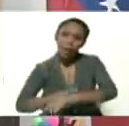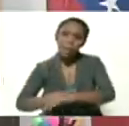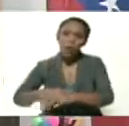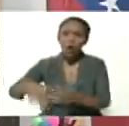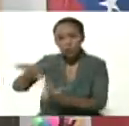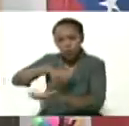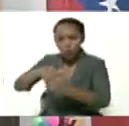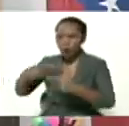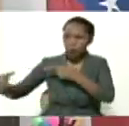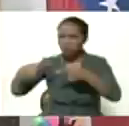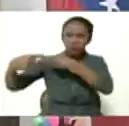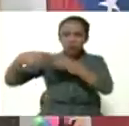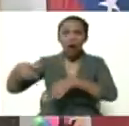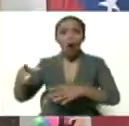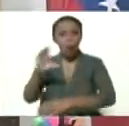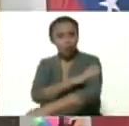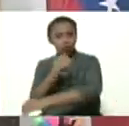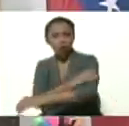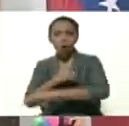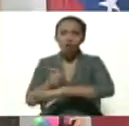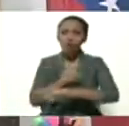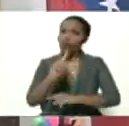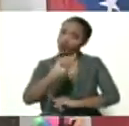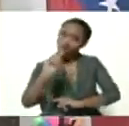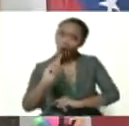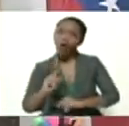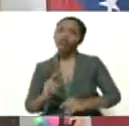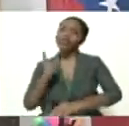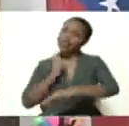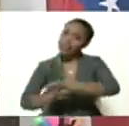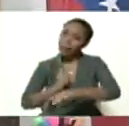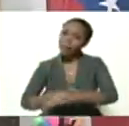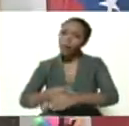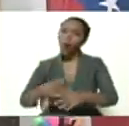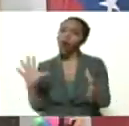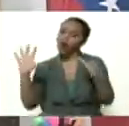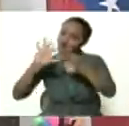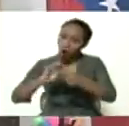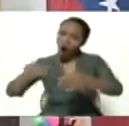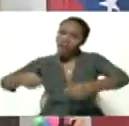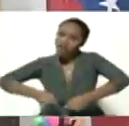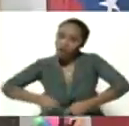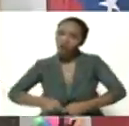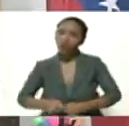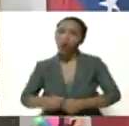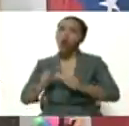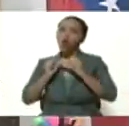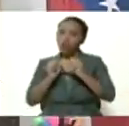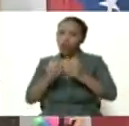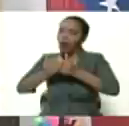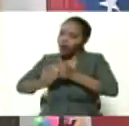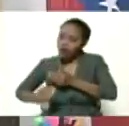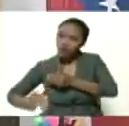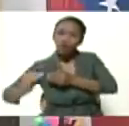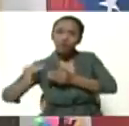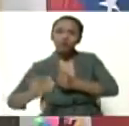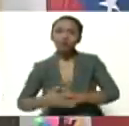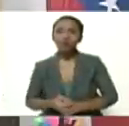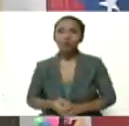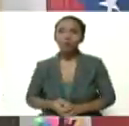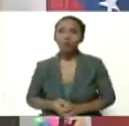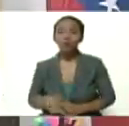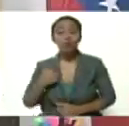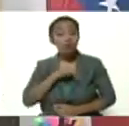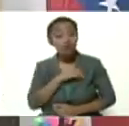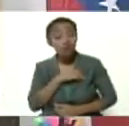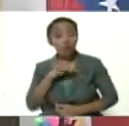gobierno. Es tiempo de unir esfuerzos, y seguir avanzando. Nosotros